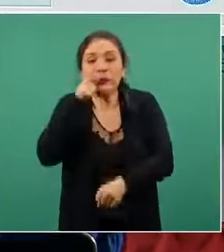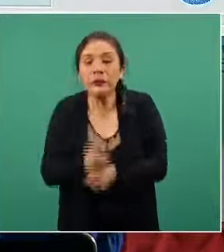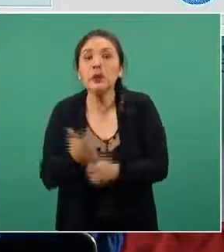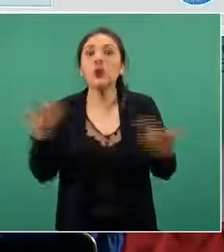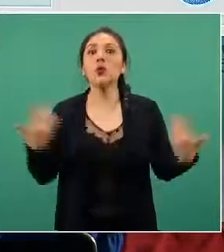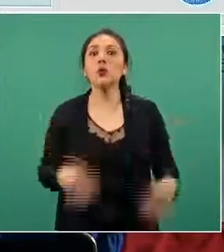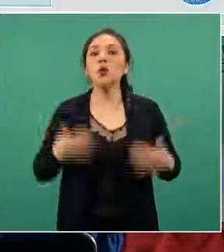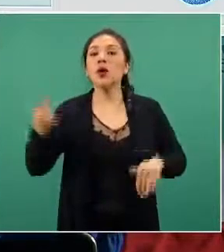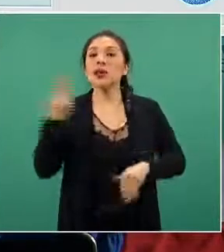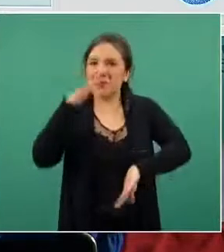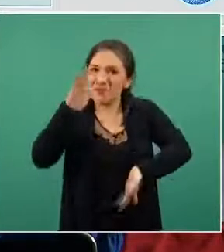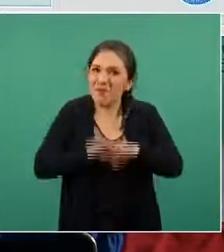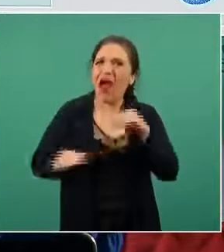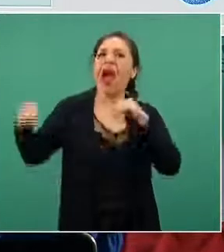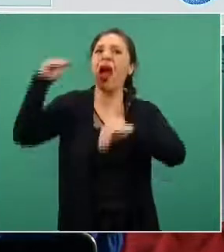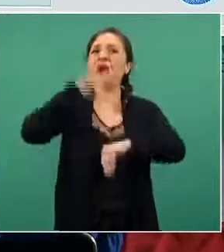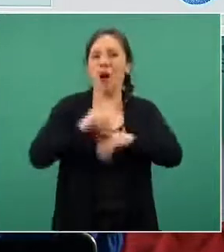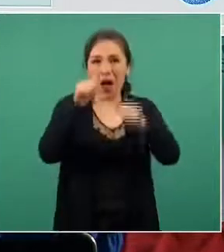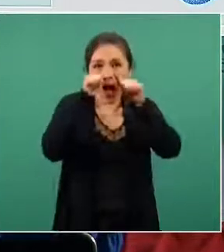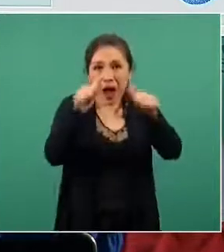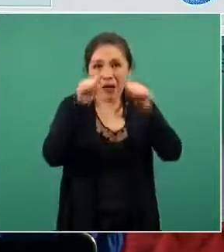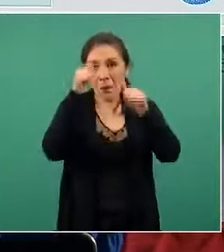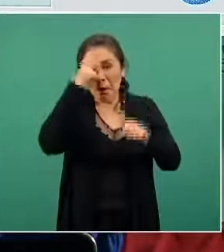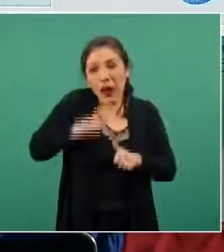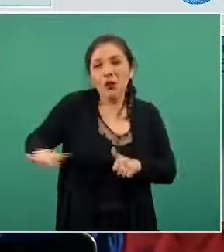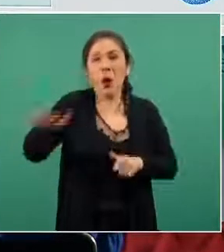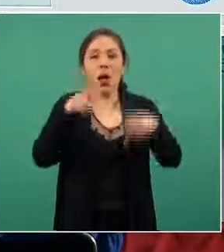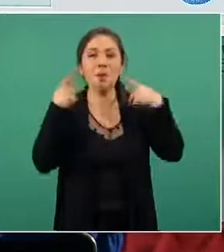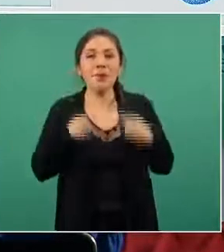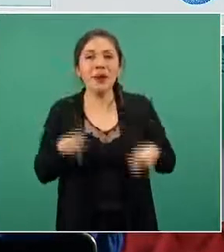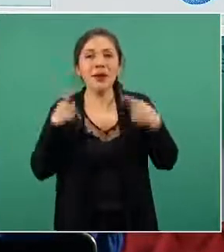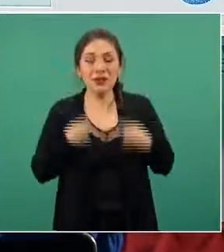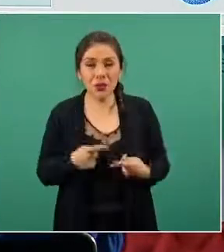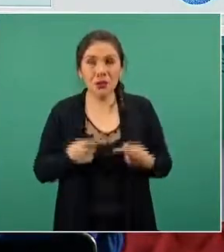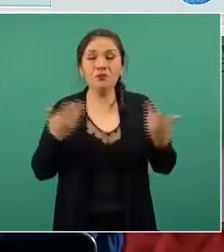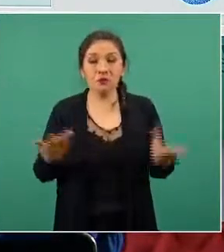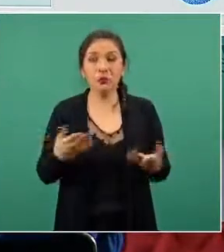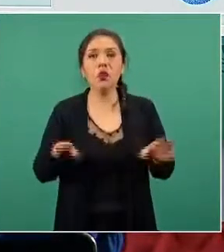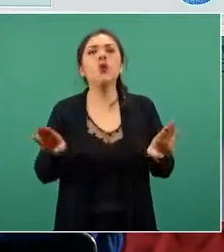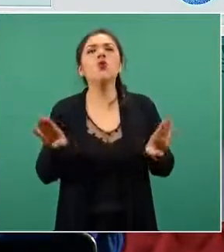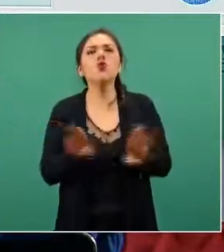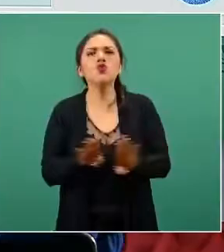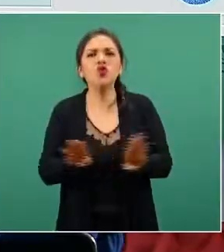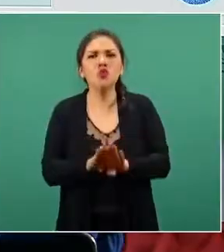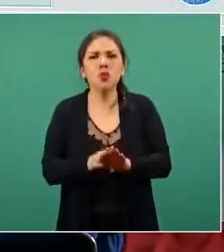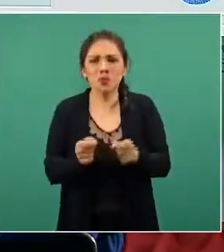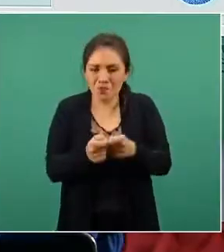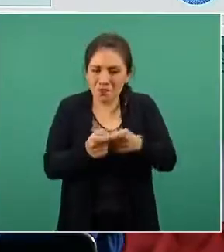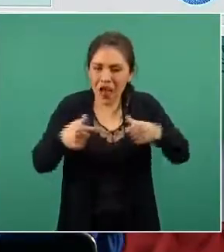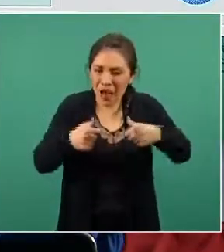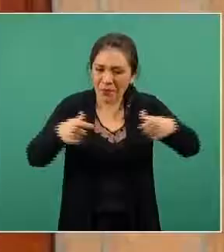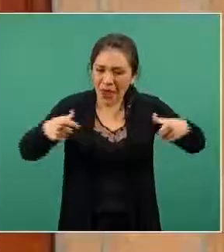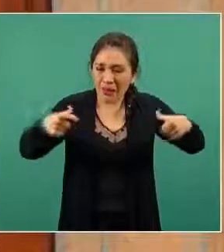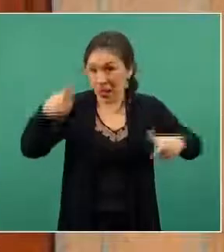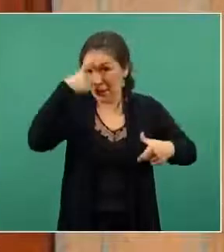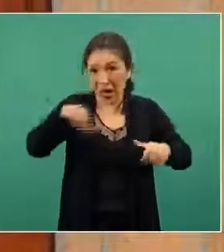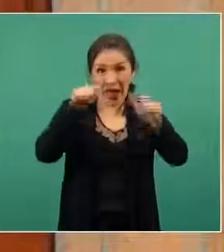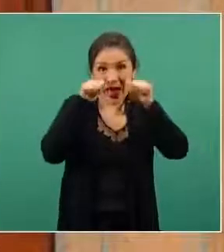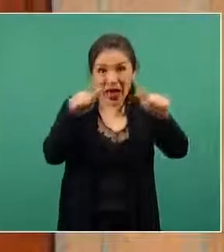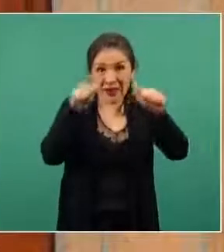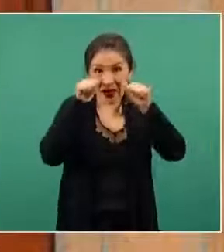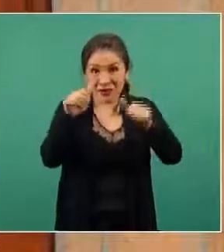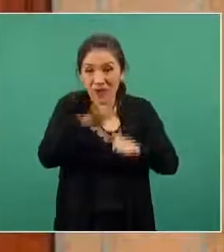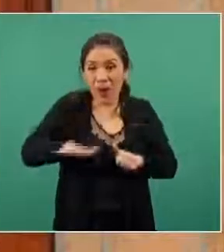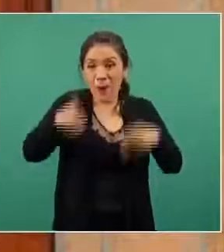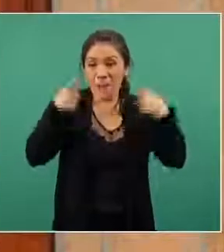que ampliar la capacidad de atención a la población y la capacidad de expansión o de crecimiento para